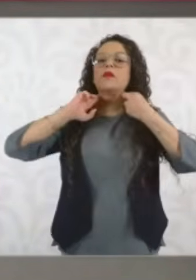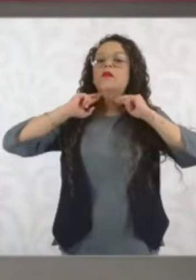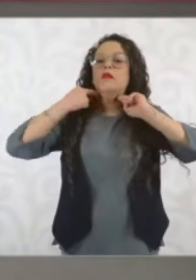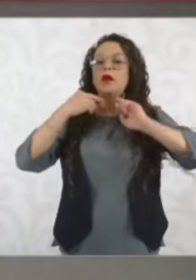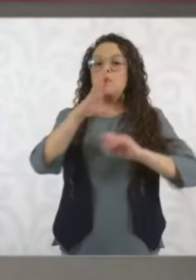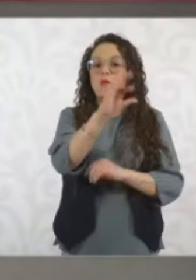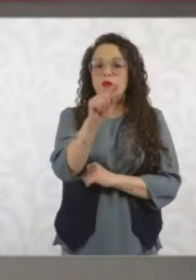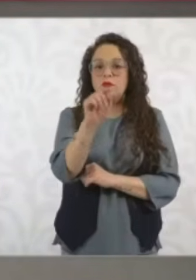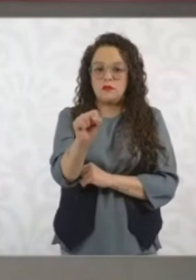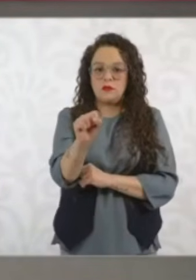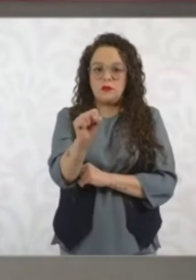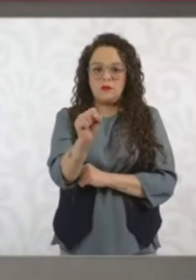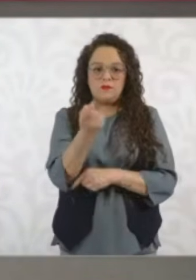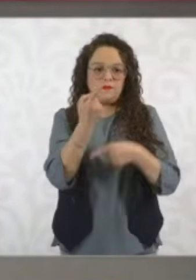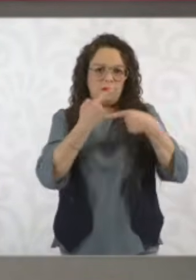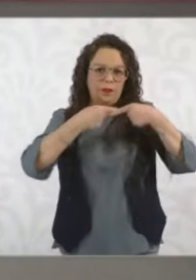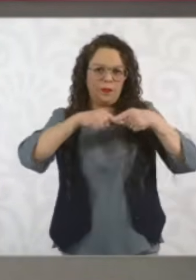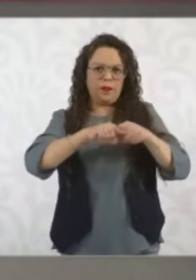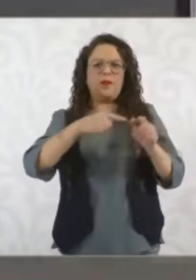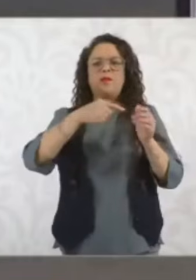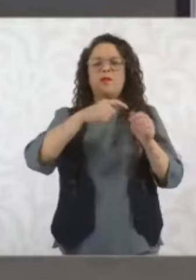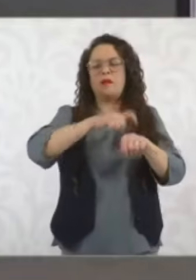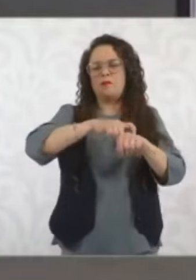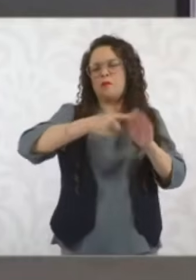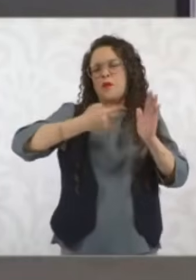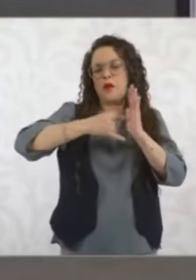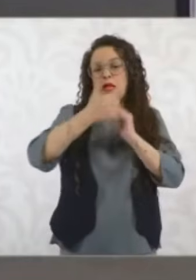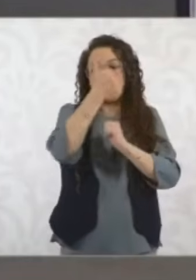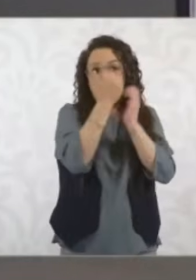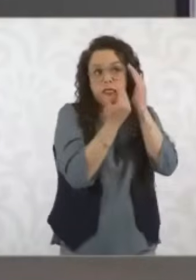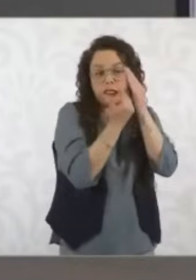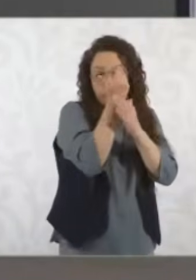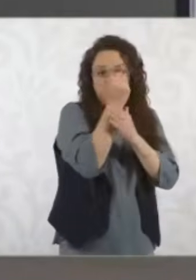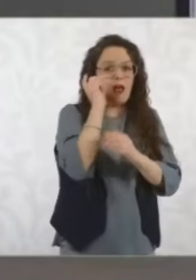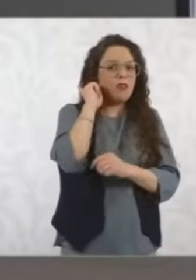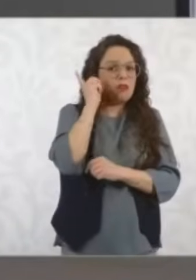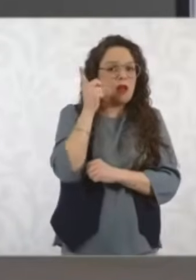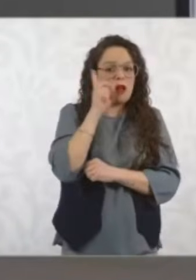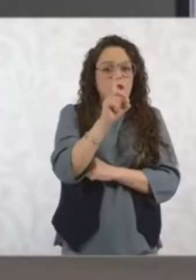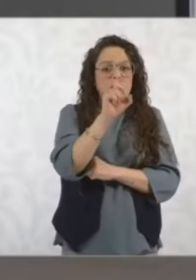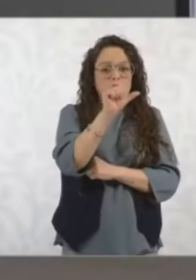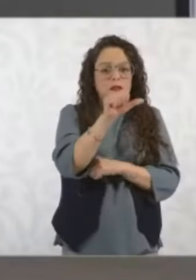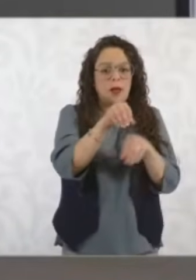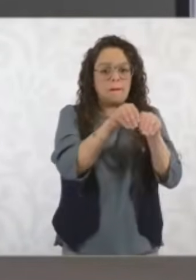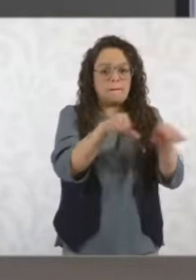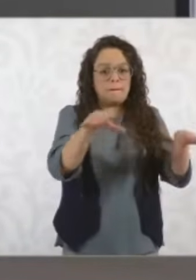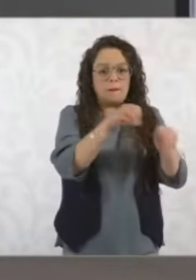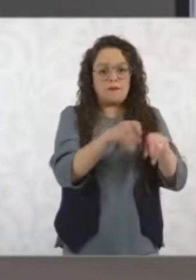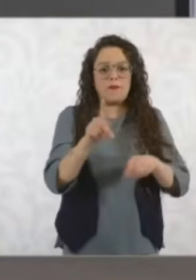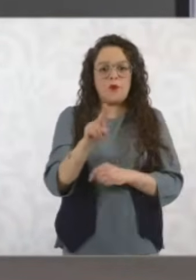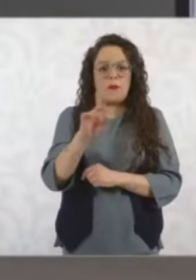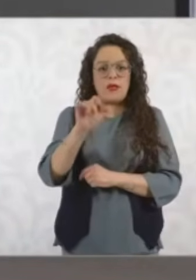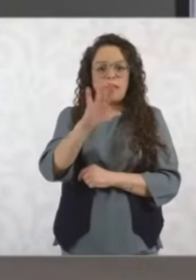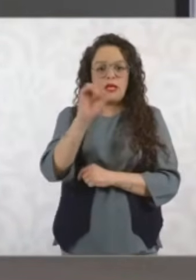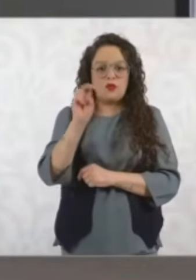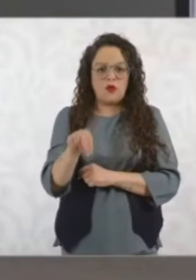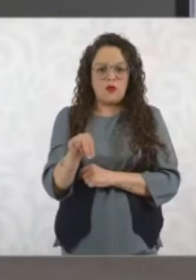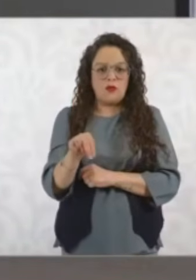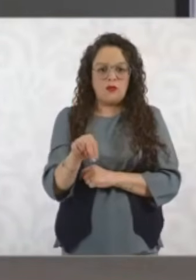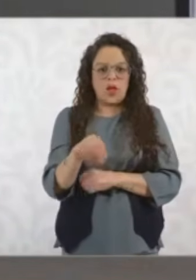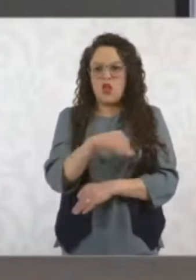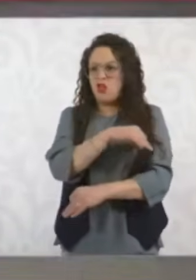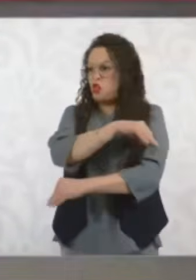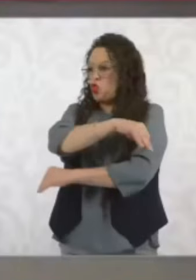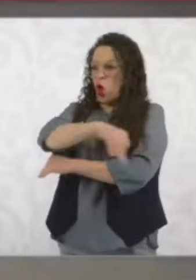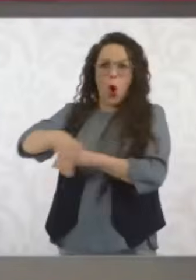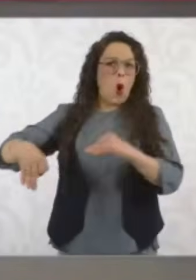Inicia 6 de la mañana, 36 publicaciones diarias, prácticamente todas sus publicaciones,